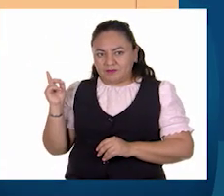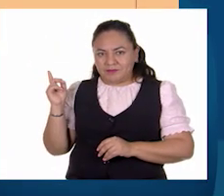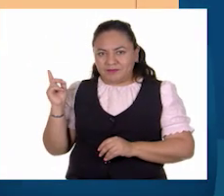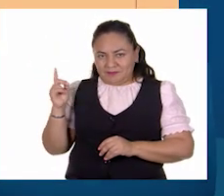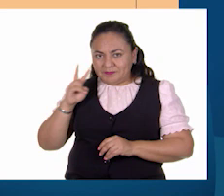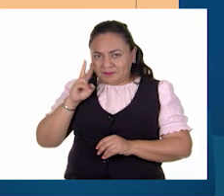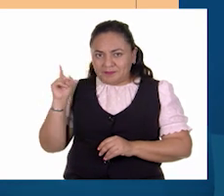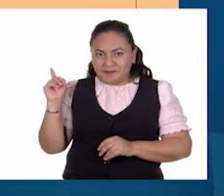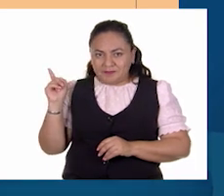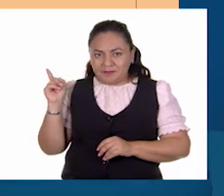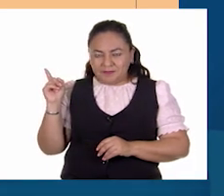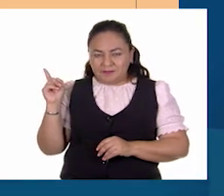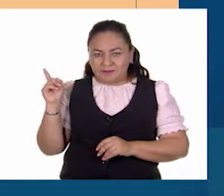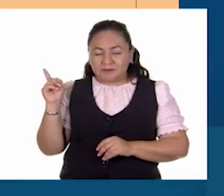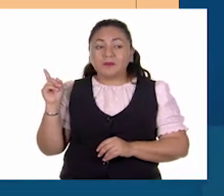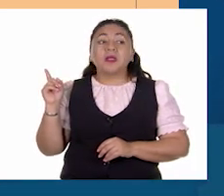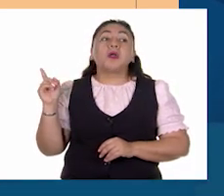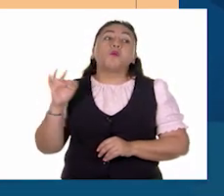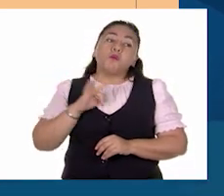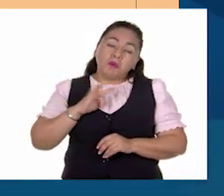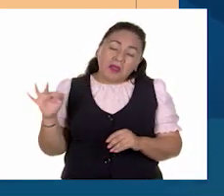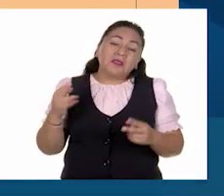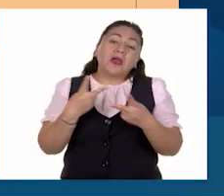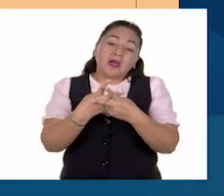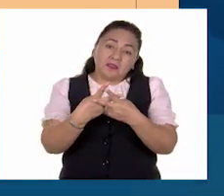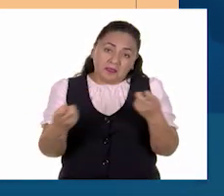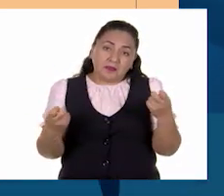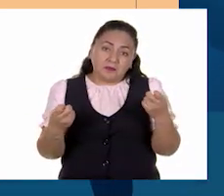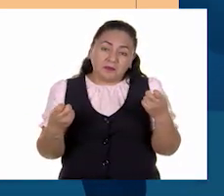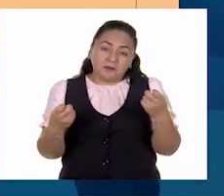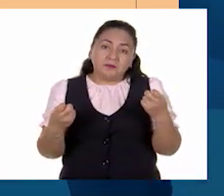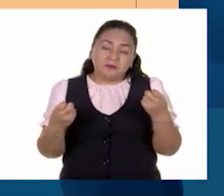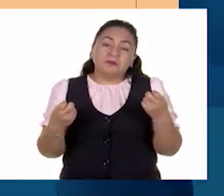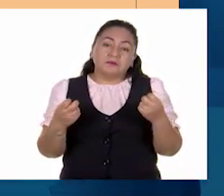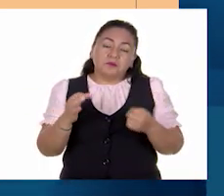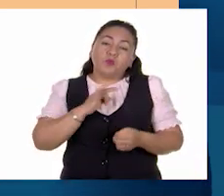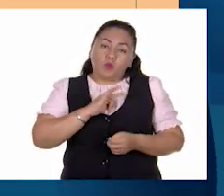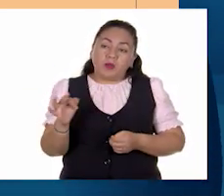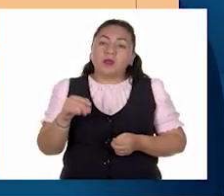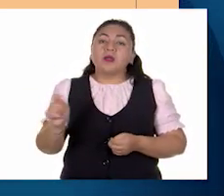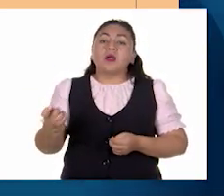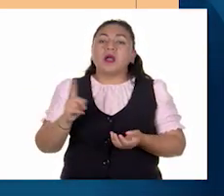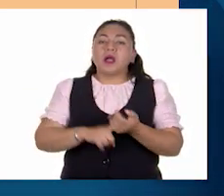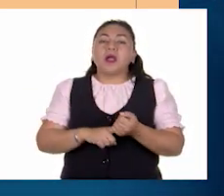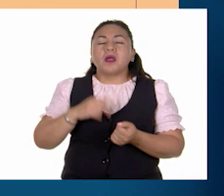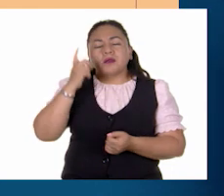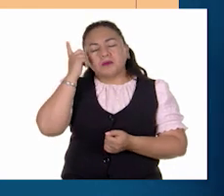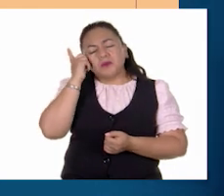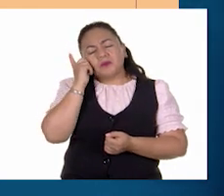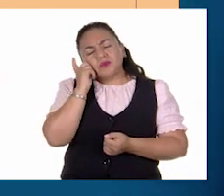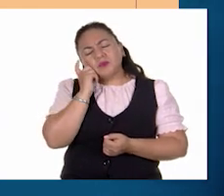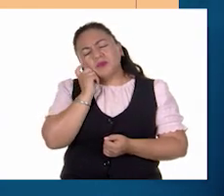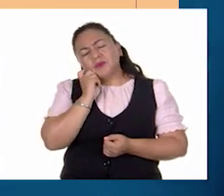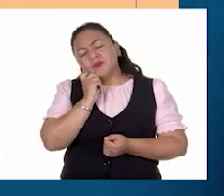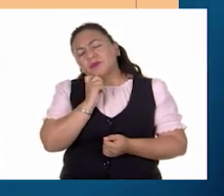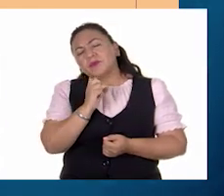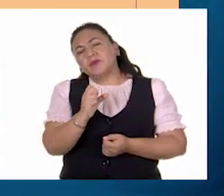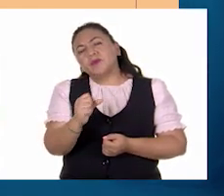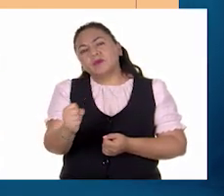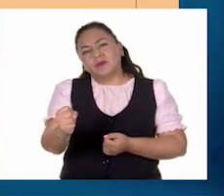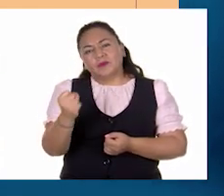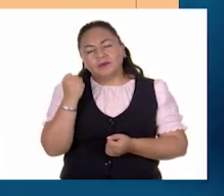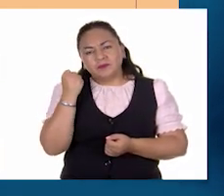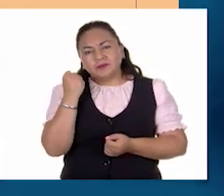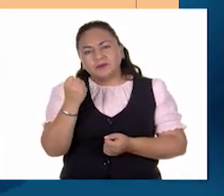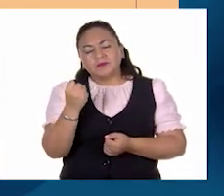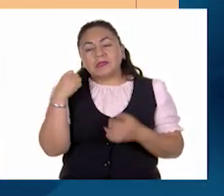fijan, ahí está. Puede ser un adjetivo. Si hablamos de que una persona está profundamente dormida, a veces dormida así,